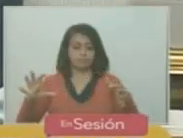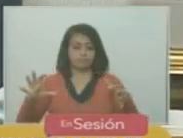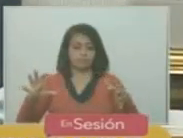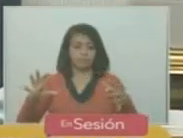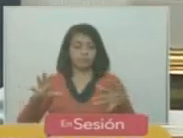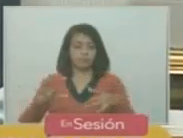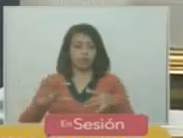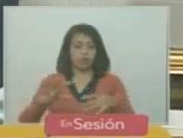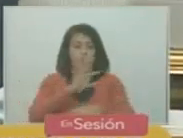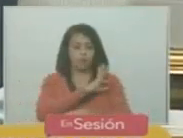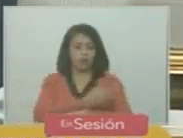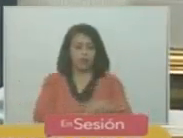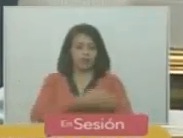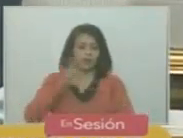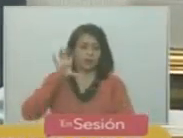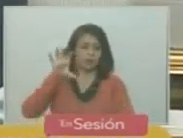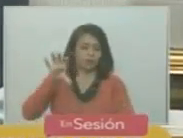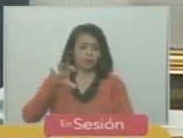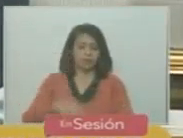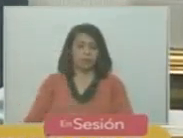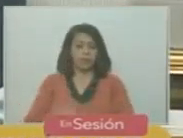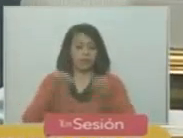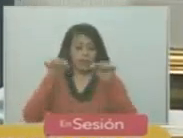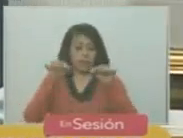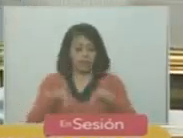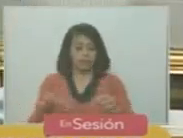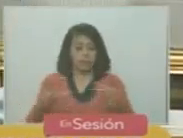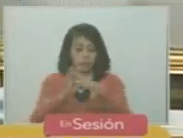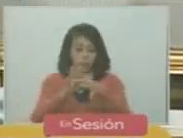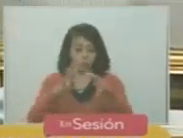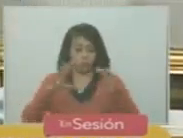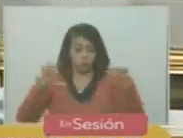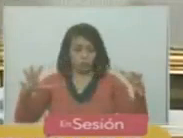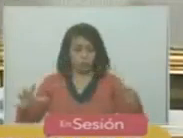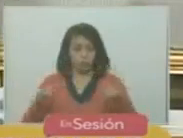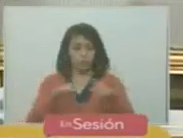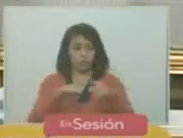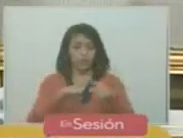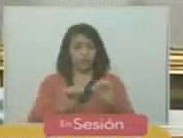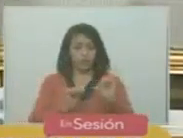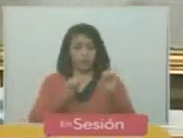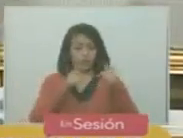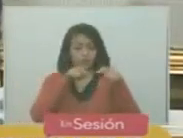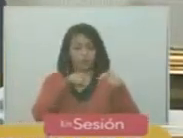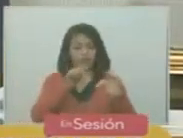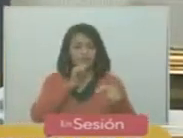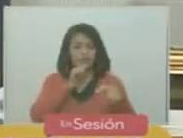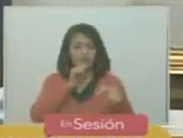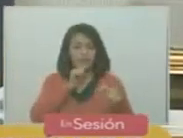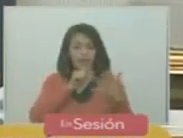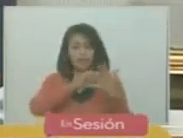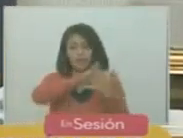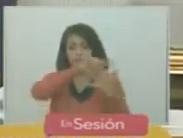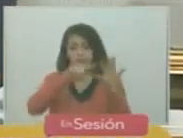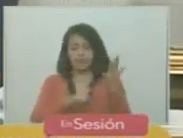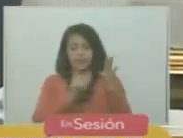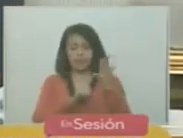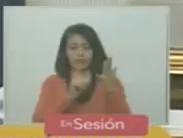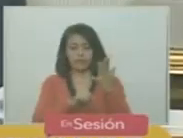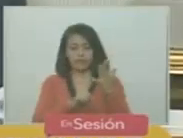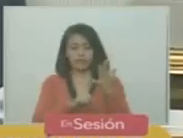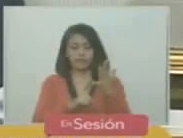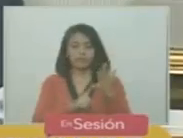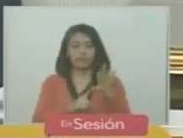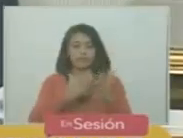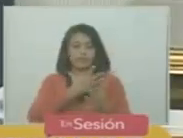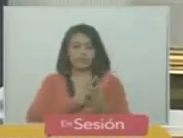fuerzas patriotas. Y de esa desunión apareció la punta de lanza, apareció la quinta columna y apareció